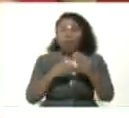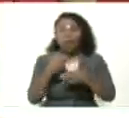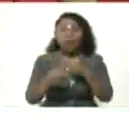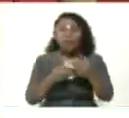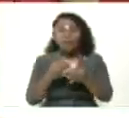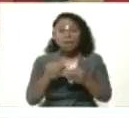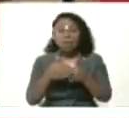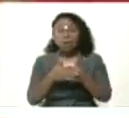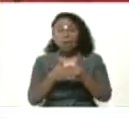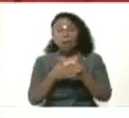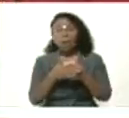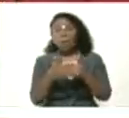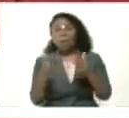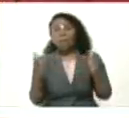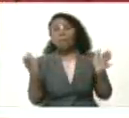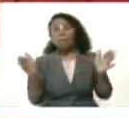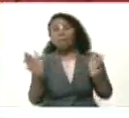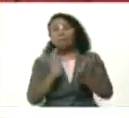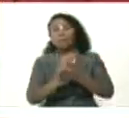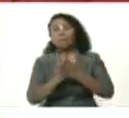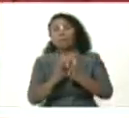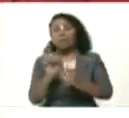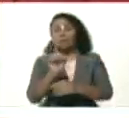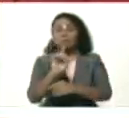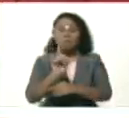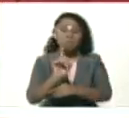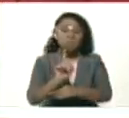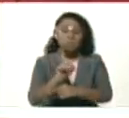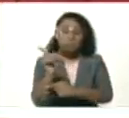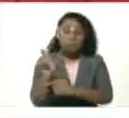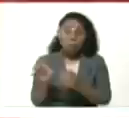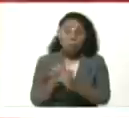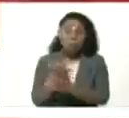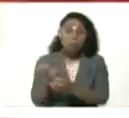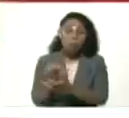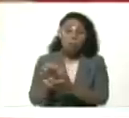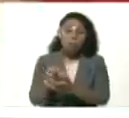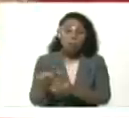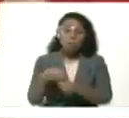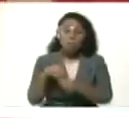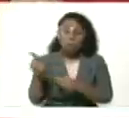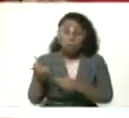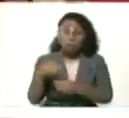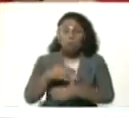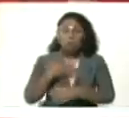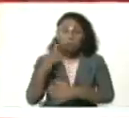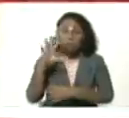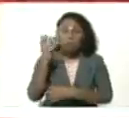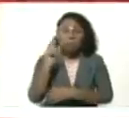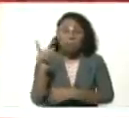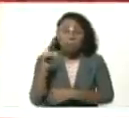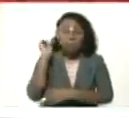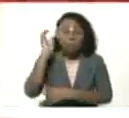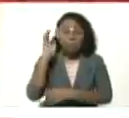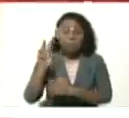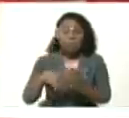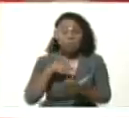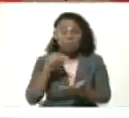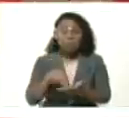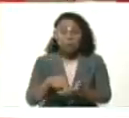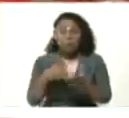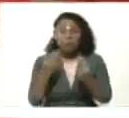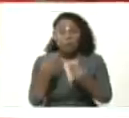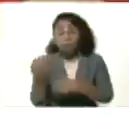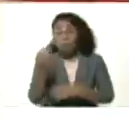el camino abierto, expedito, no, no, no, no. Ellos tienen problemas internos. Fíjate que ellos pudieron haber logrado en la Asamblea Nacional